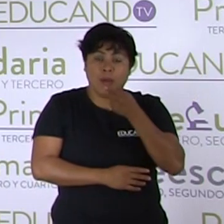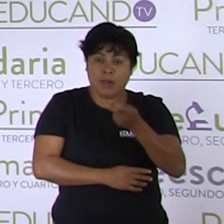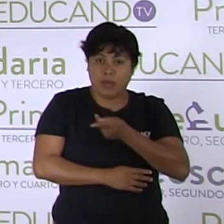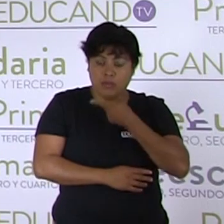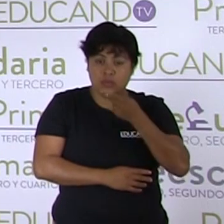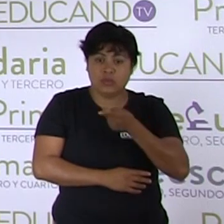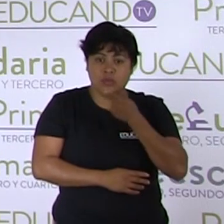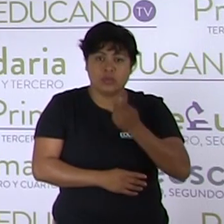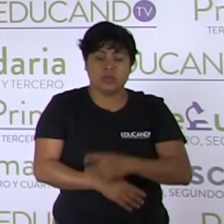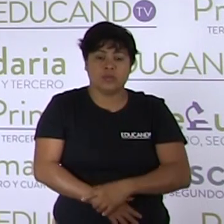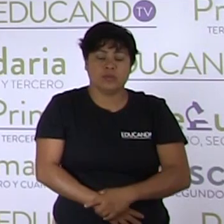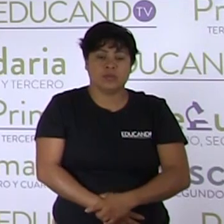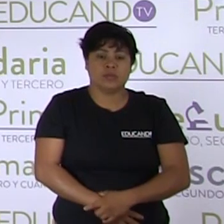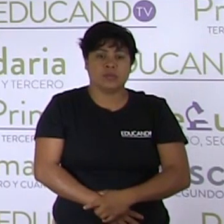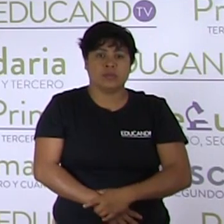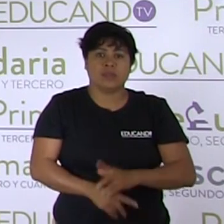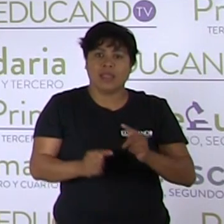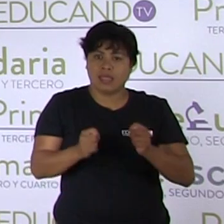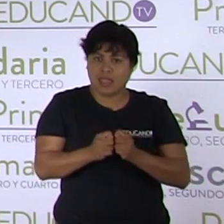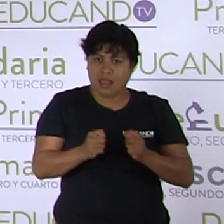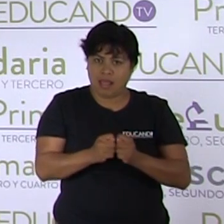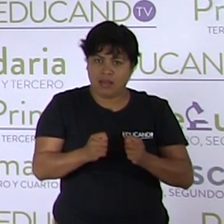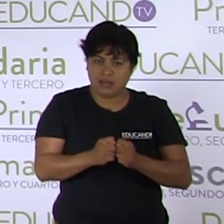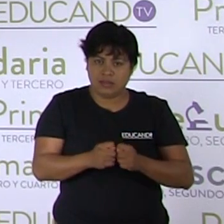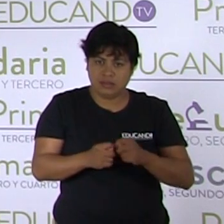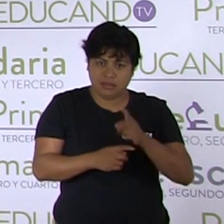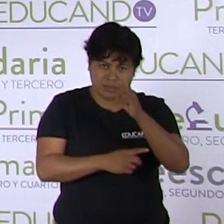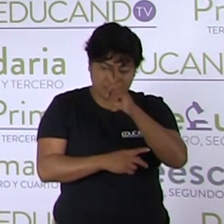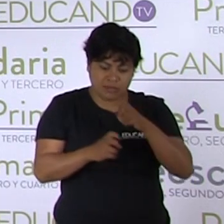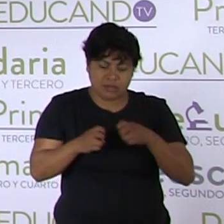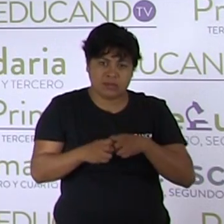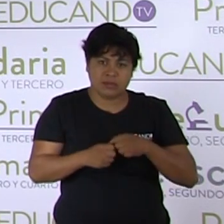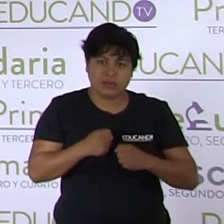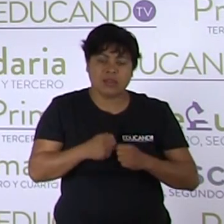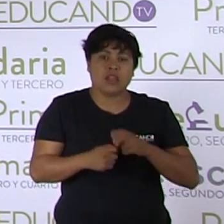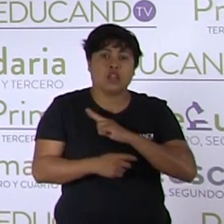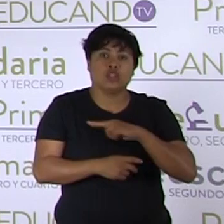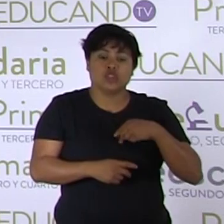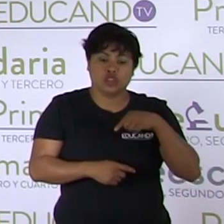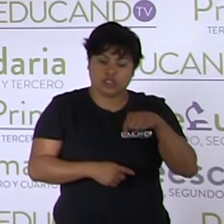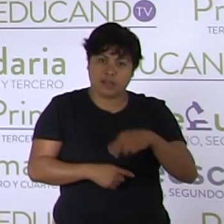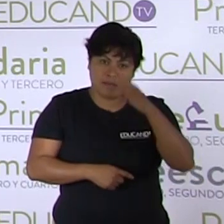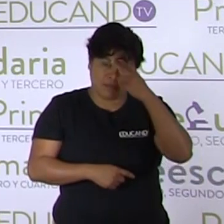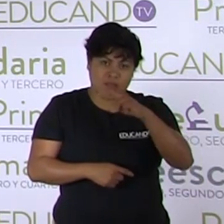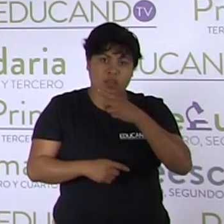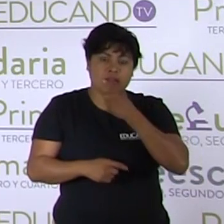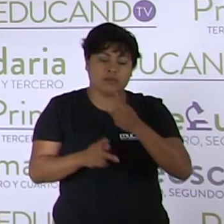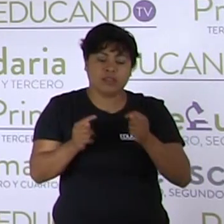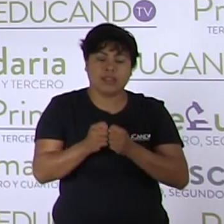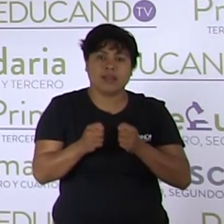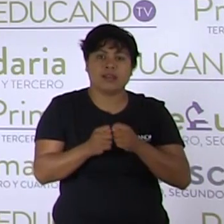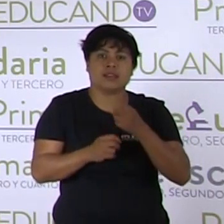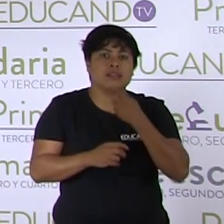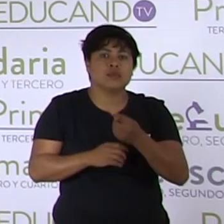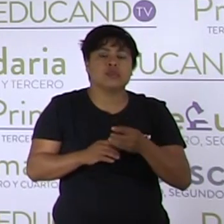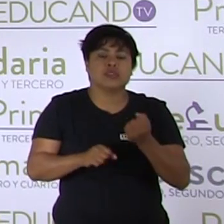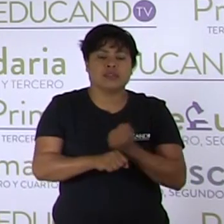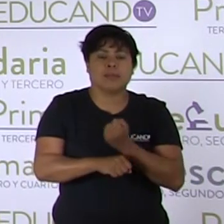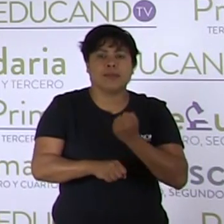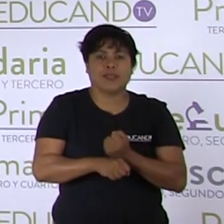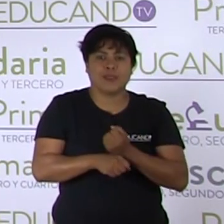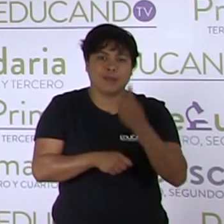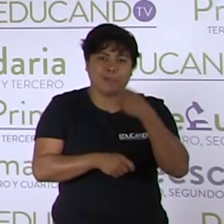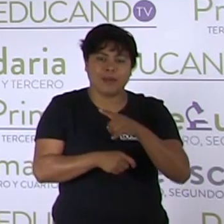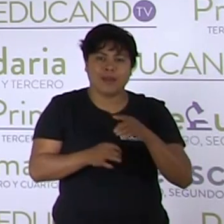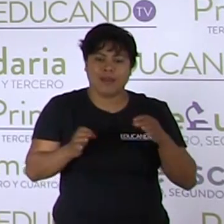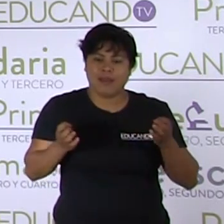hablamos de tenis, normalmente en México nos referimos a esos zapatos que